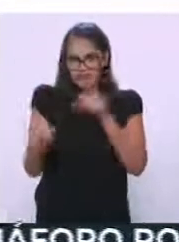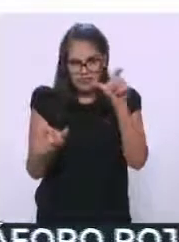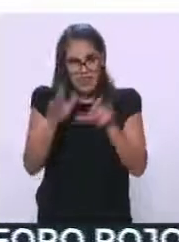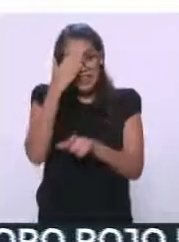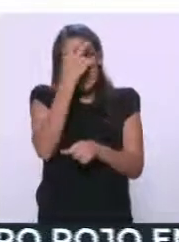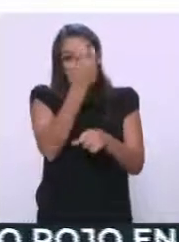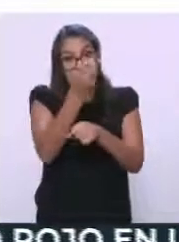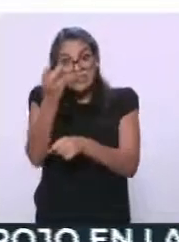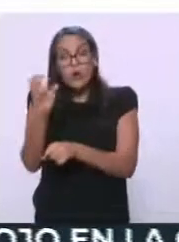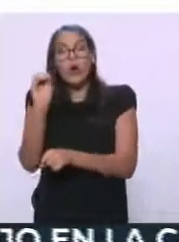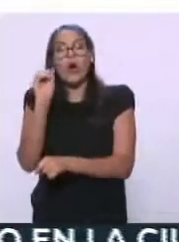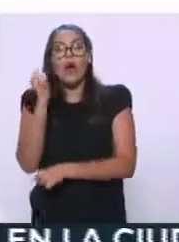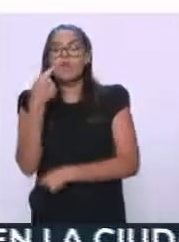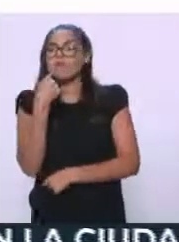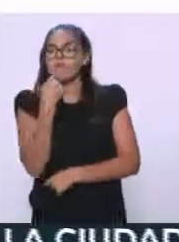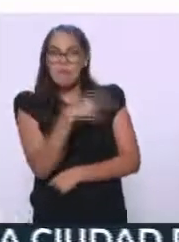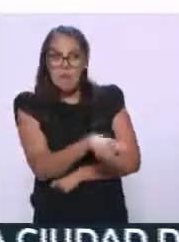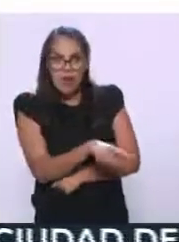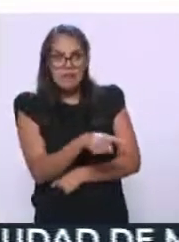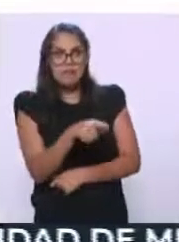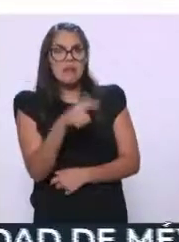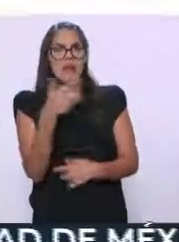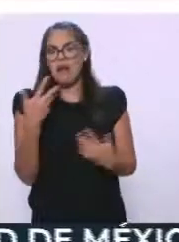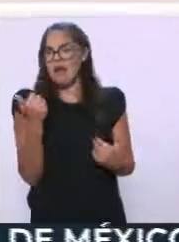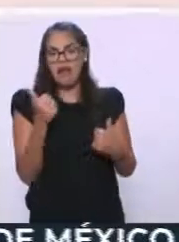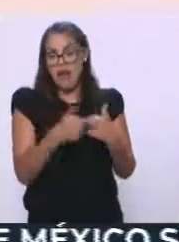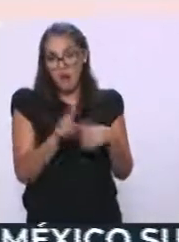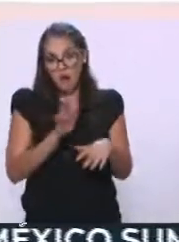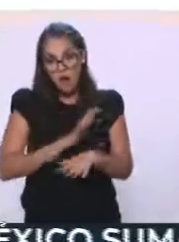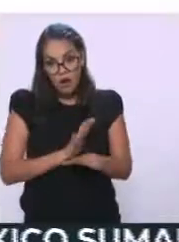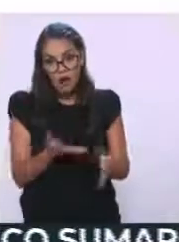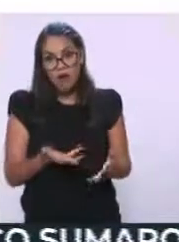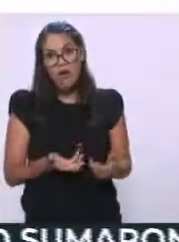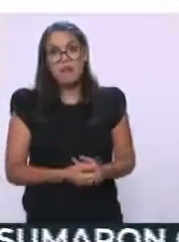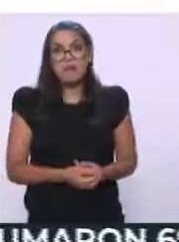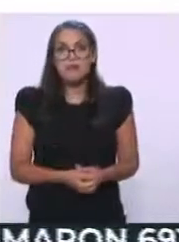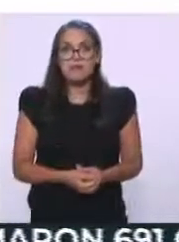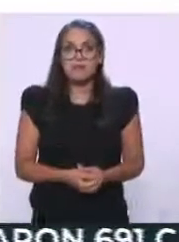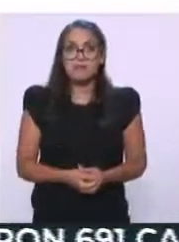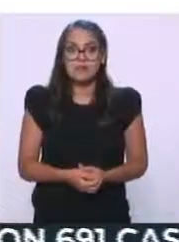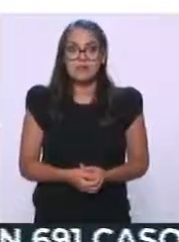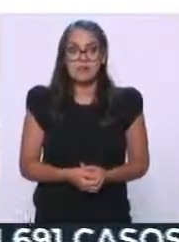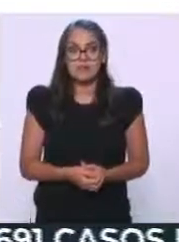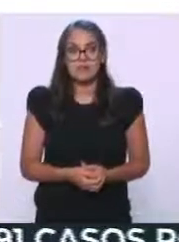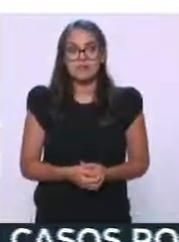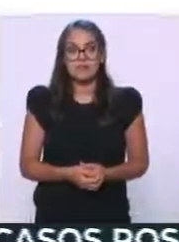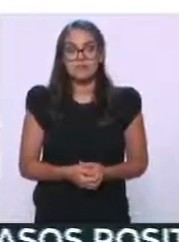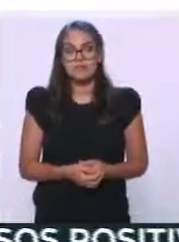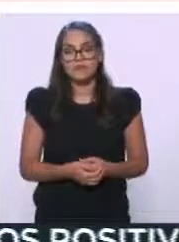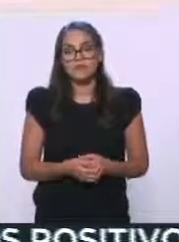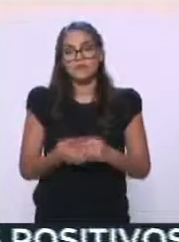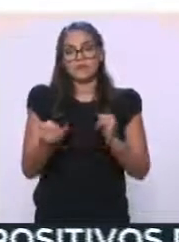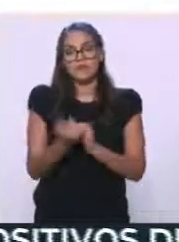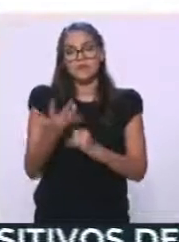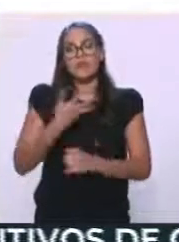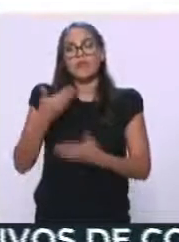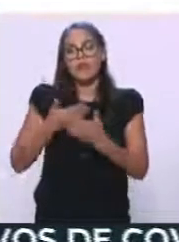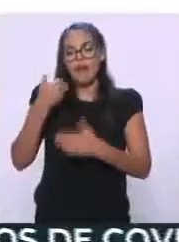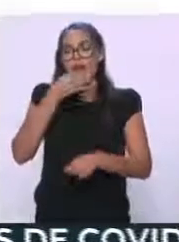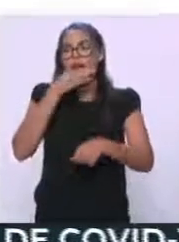demanda interpuesta, alguna investigación que se esté llevando a cabo? Solamente la Secretaría de Economía lanzó un comunicado advirtiendo